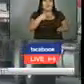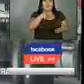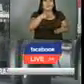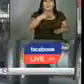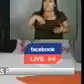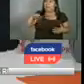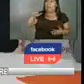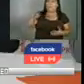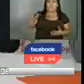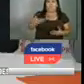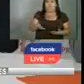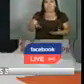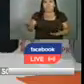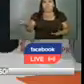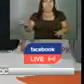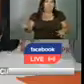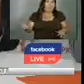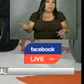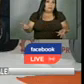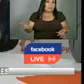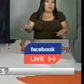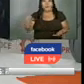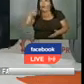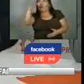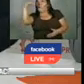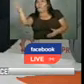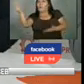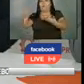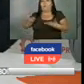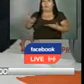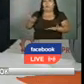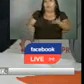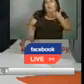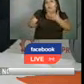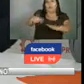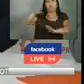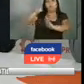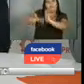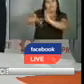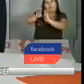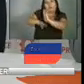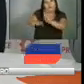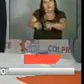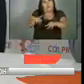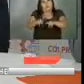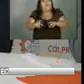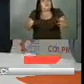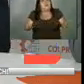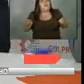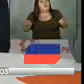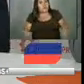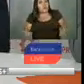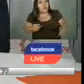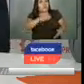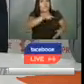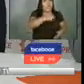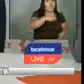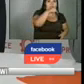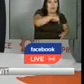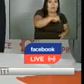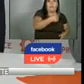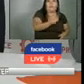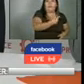mercado con producto extranjero, tal vez posiblemente más barato, pero que entonces se le va a dificultar